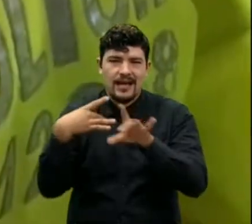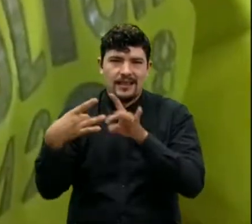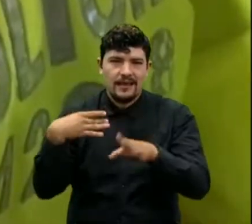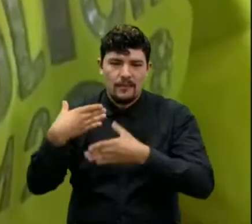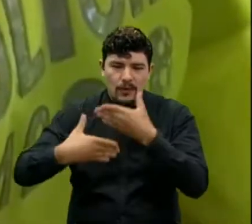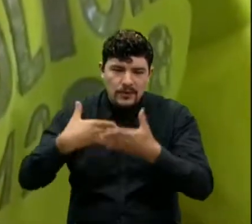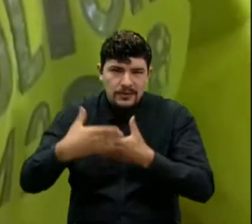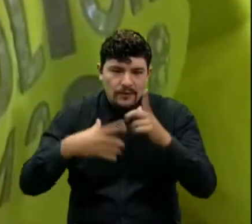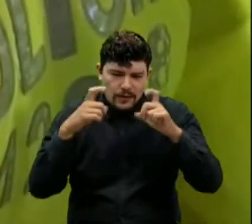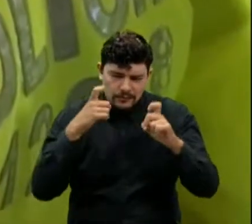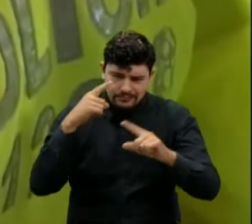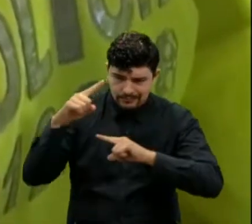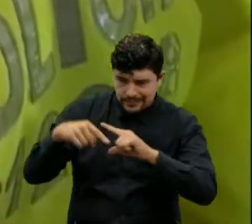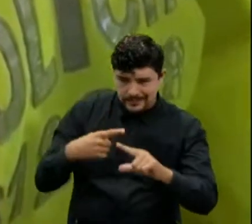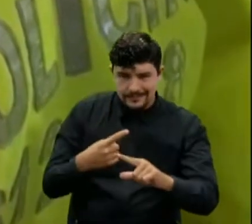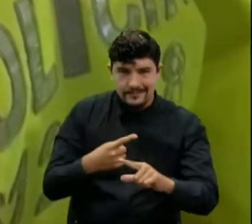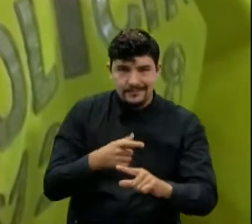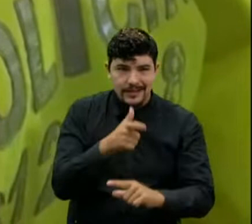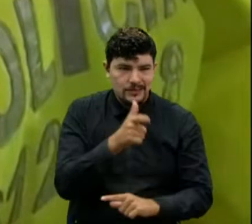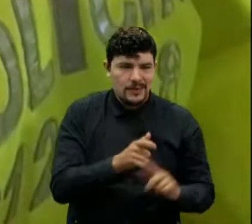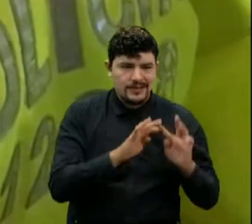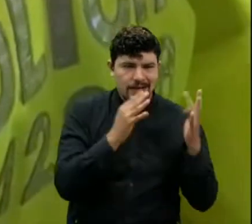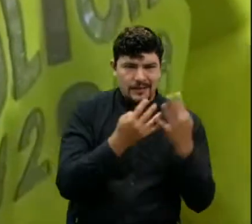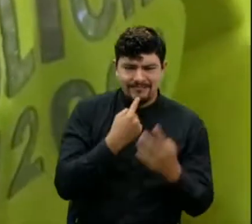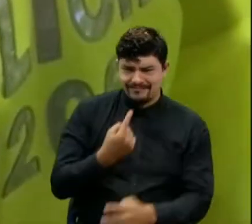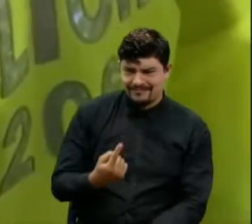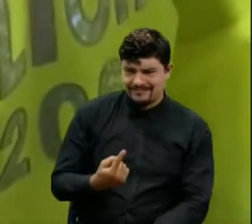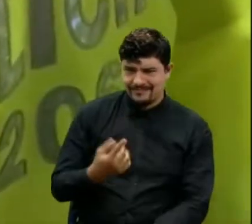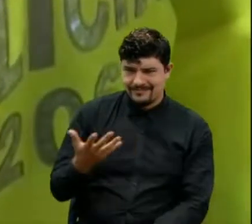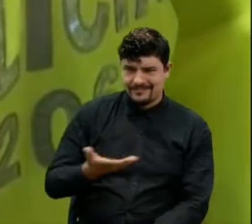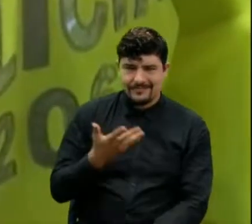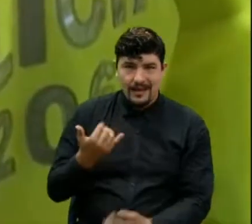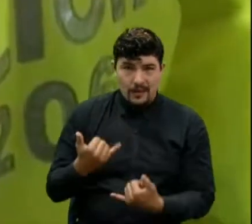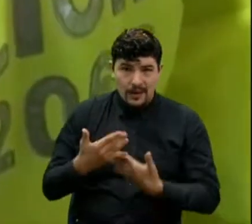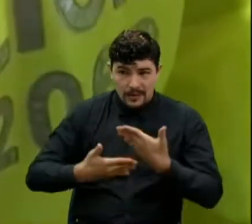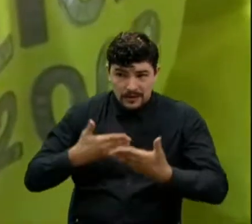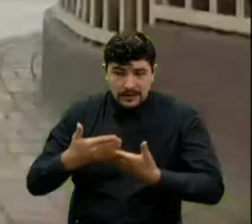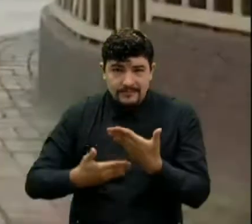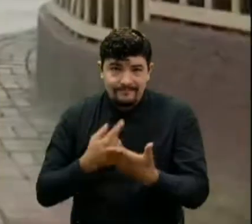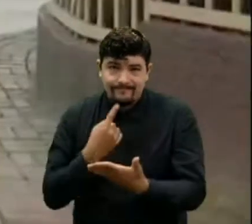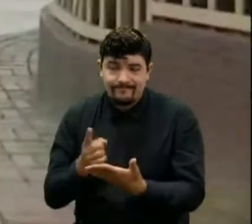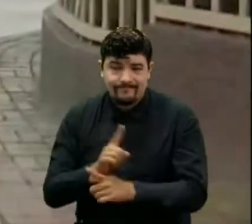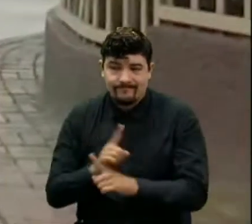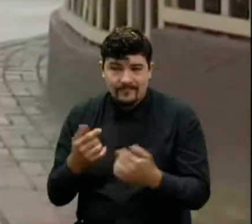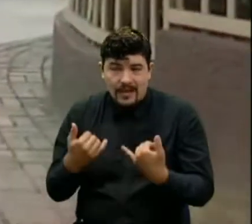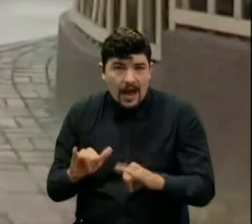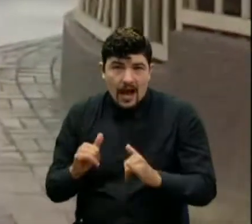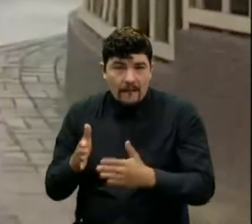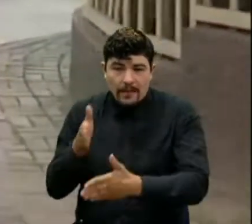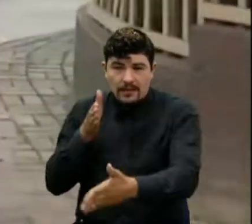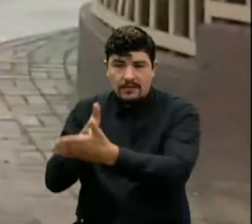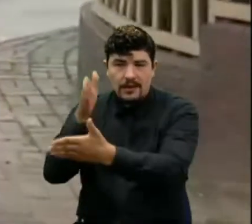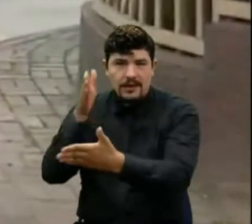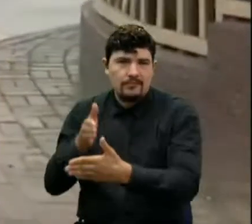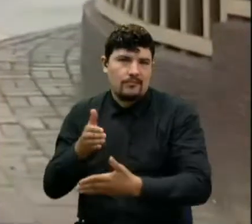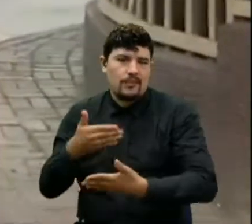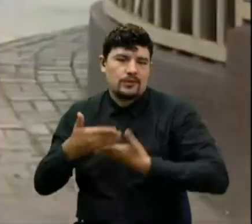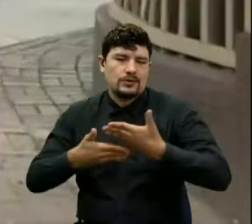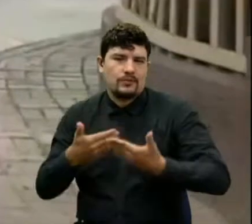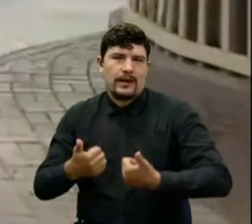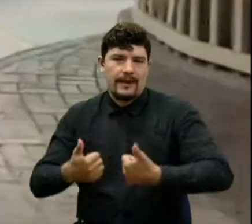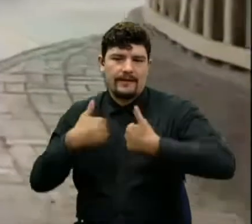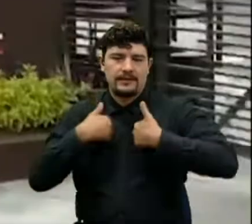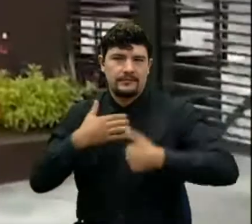el senador manifestó que el proceso al que hacía referencia terminó con un fallo a su favor contrario a lo que el funcionario le